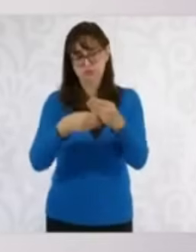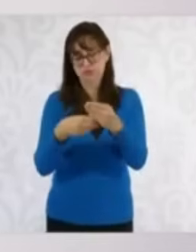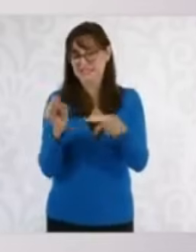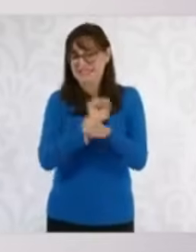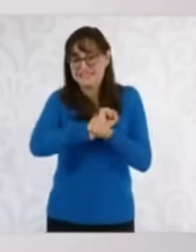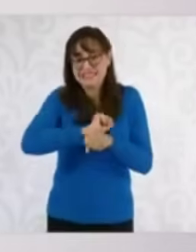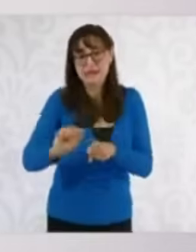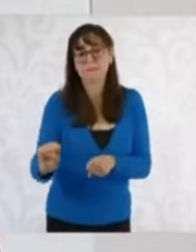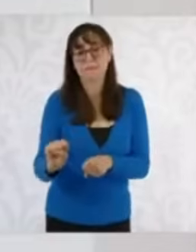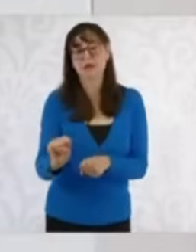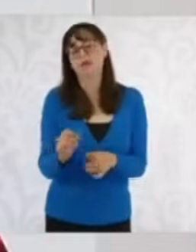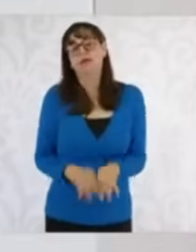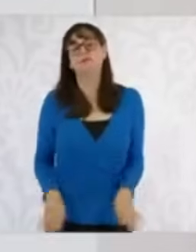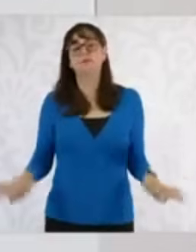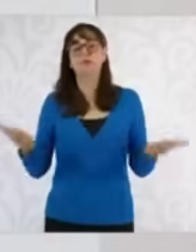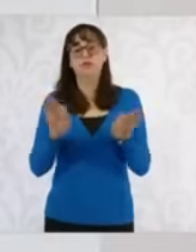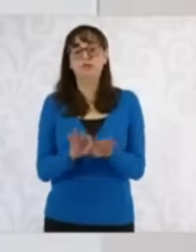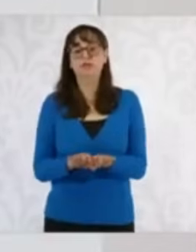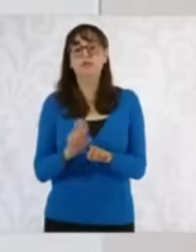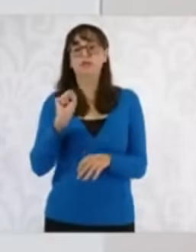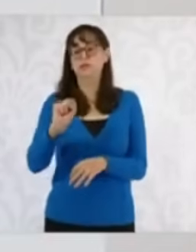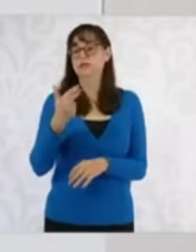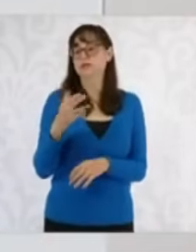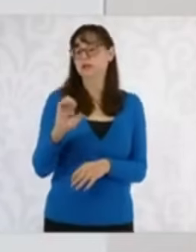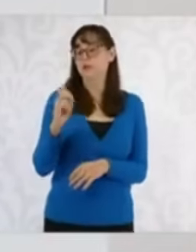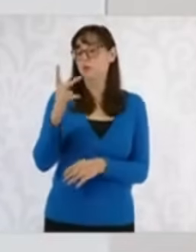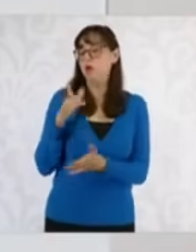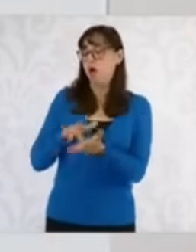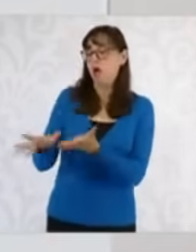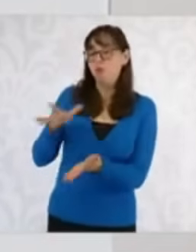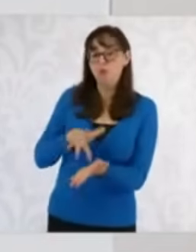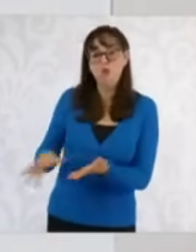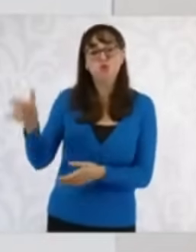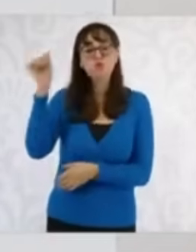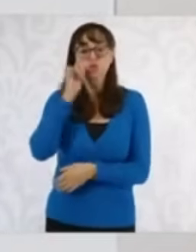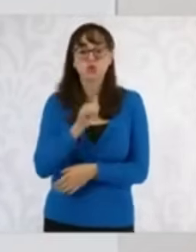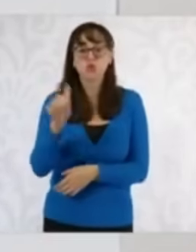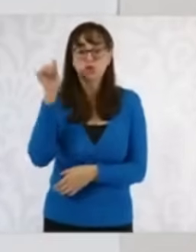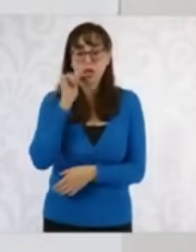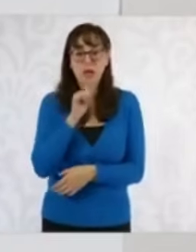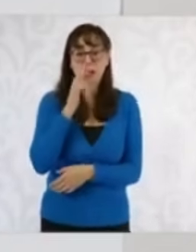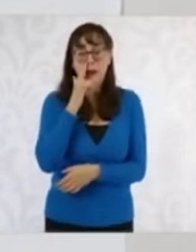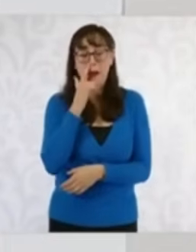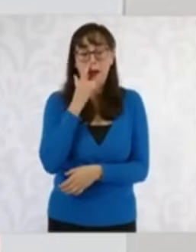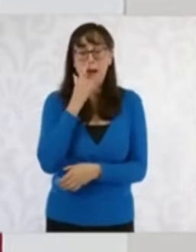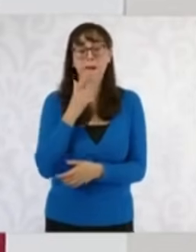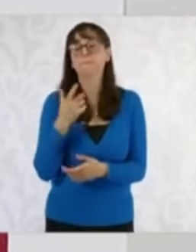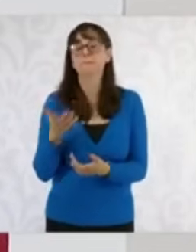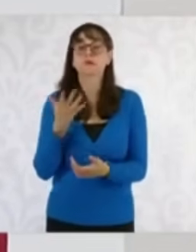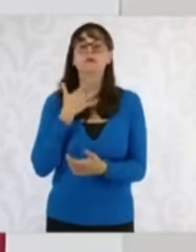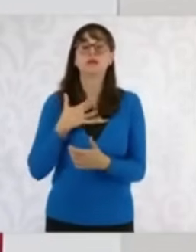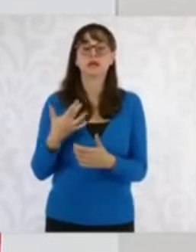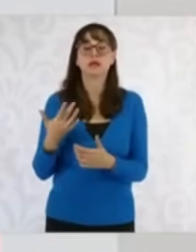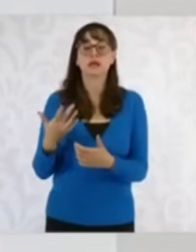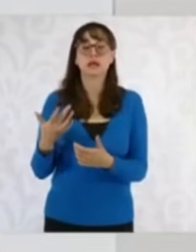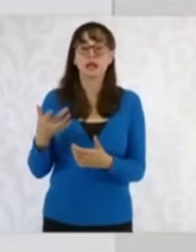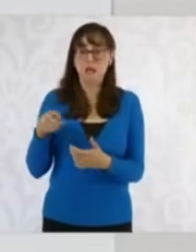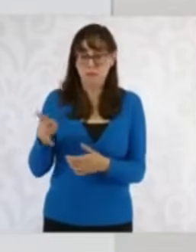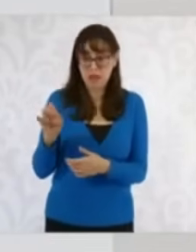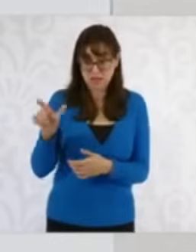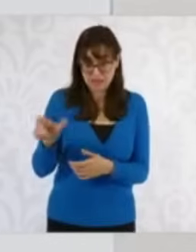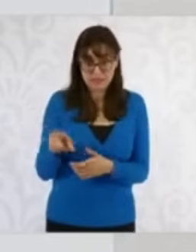tener de Hacienda, la coordinación, esta reducción de gastos de Pemex,